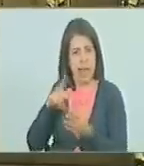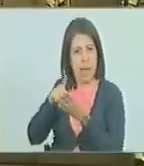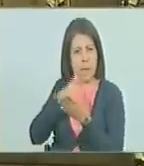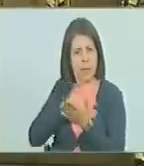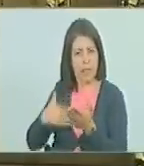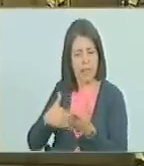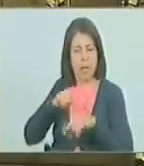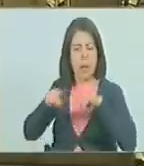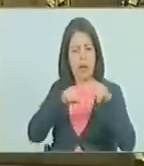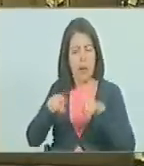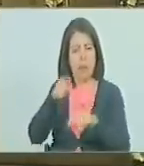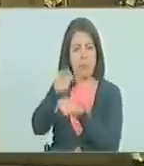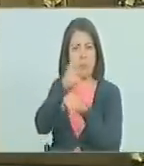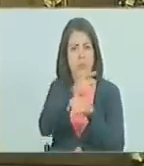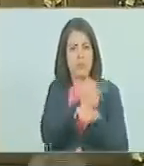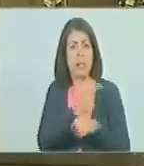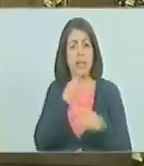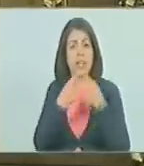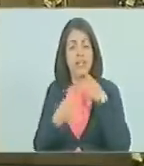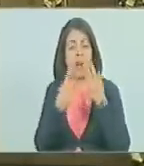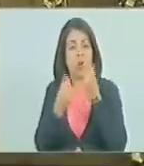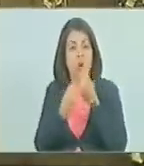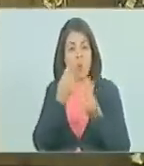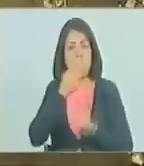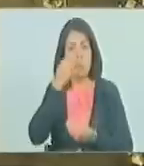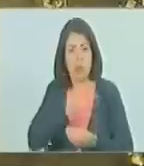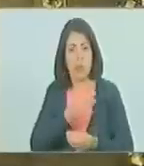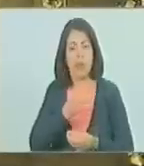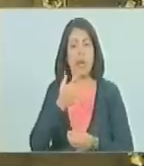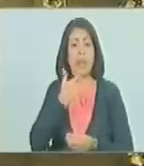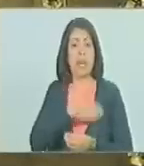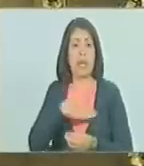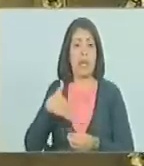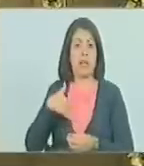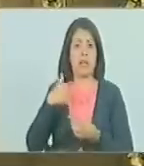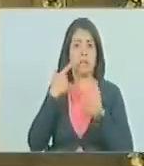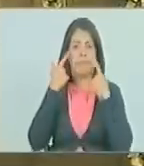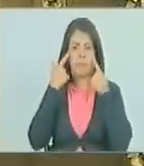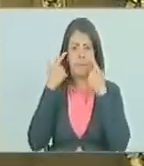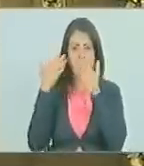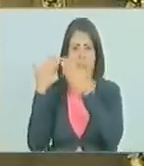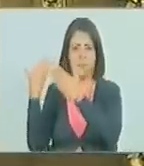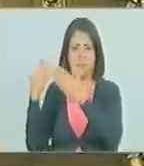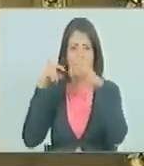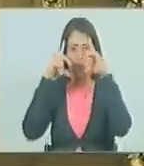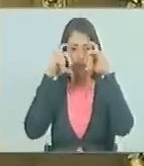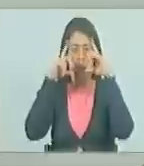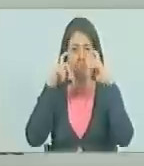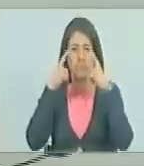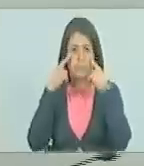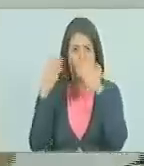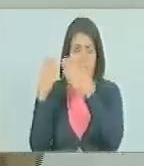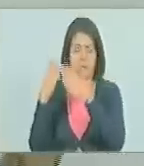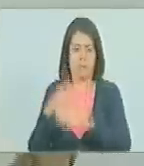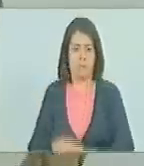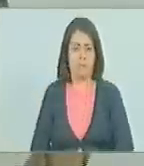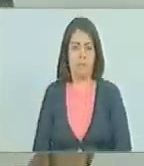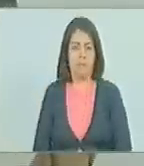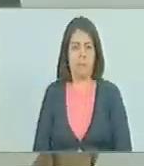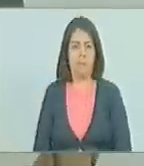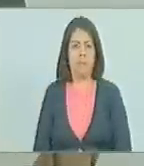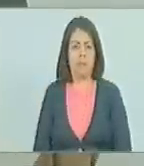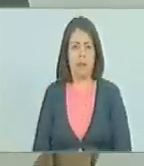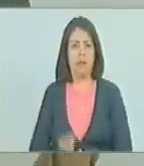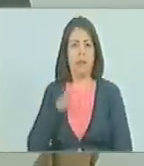se los decía? Porque se creía en verdad el procónsul. Se creía el procónsul. Él se